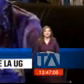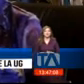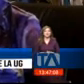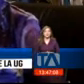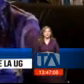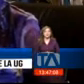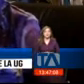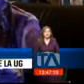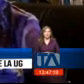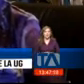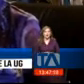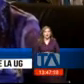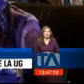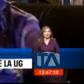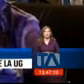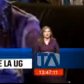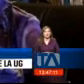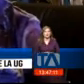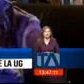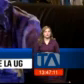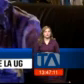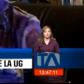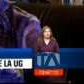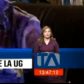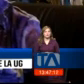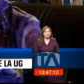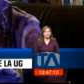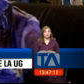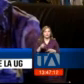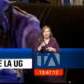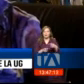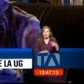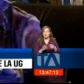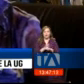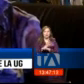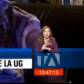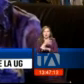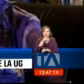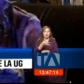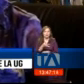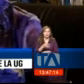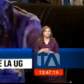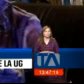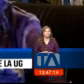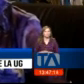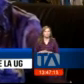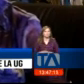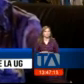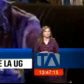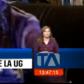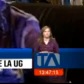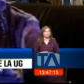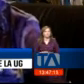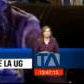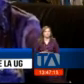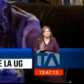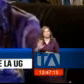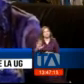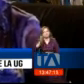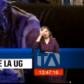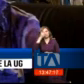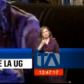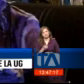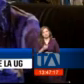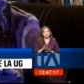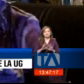o él nos indica pues que no ha podido cumplir con nuestras recomendaciones. Ya hemos dejado a su criterio pues el que lo